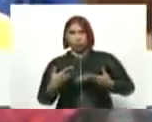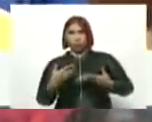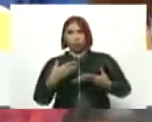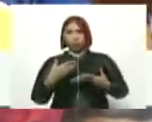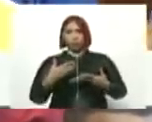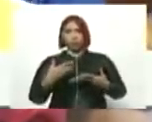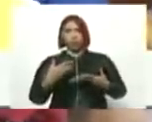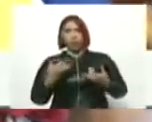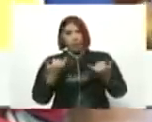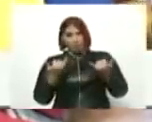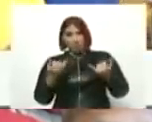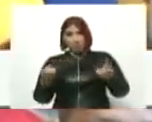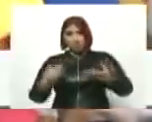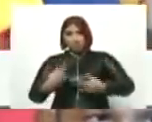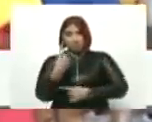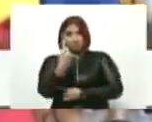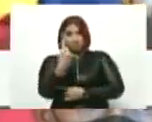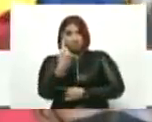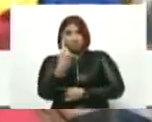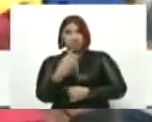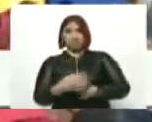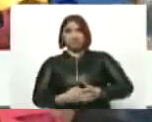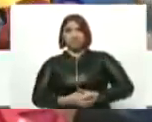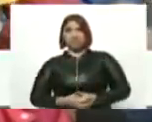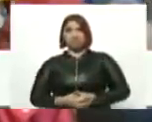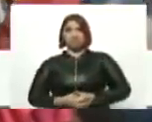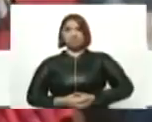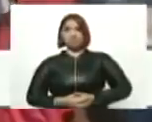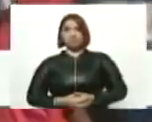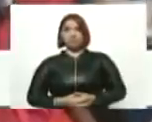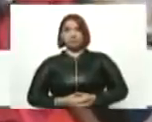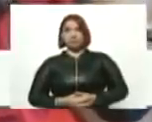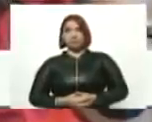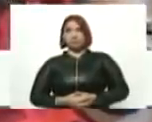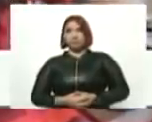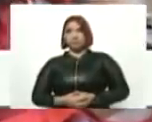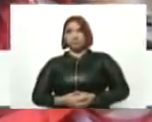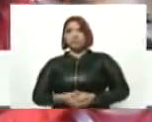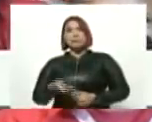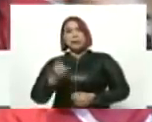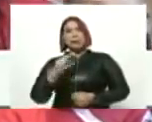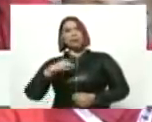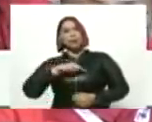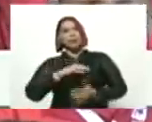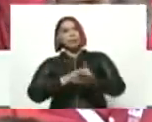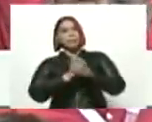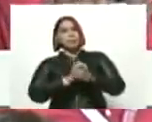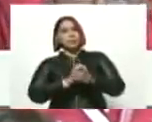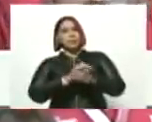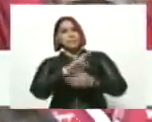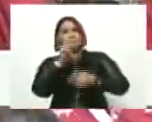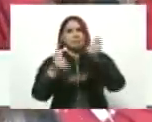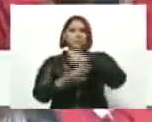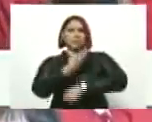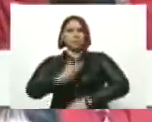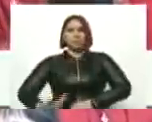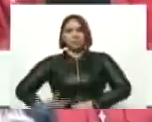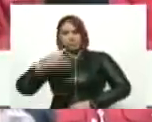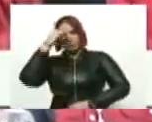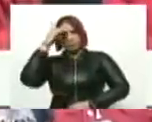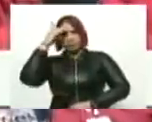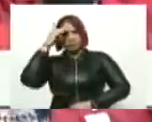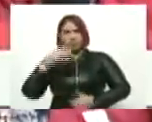uno en este momento. Aquí está nuestra compañera vicepresidenta que hace